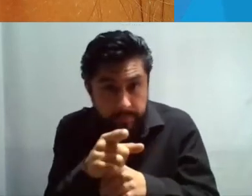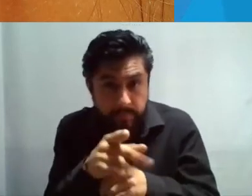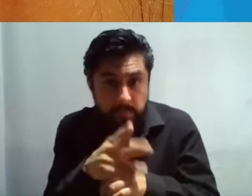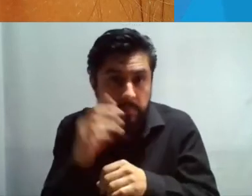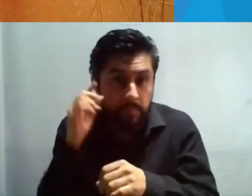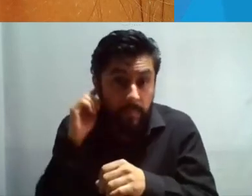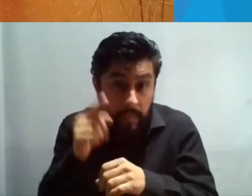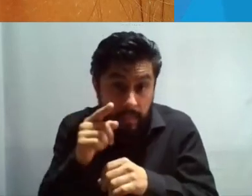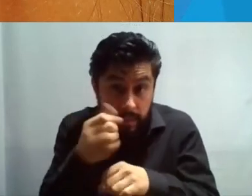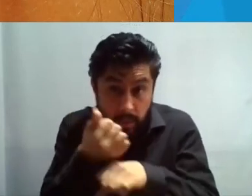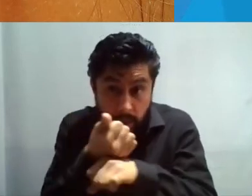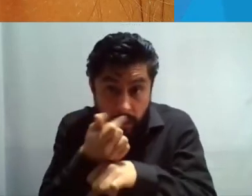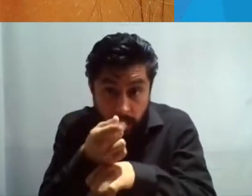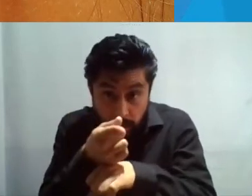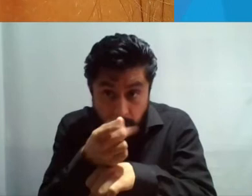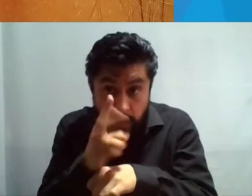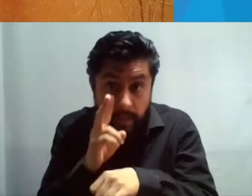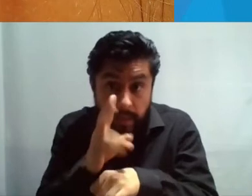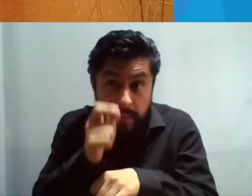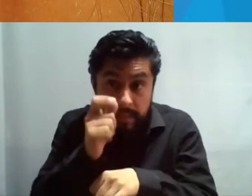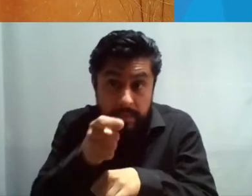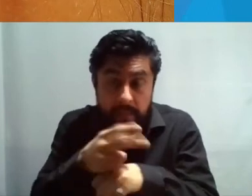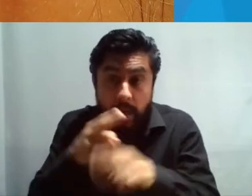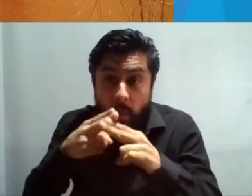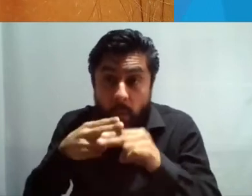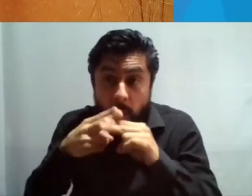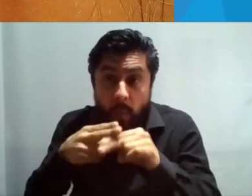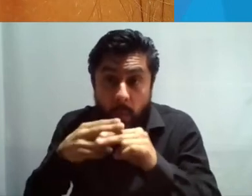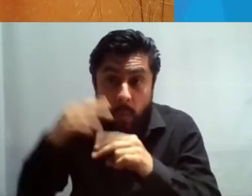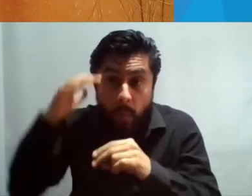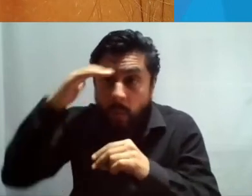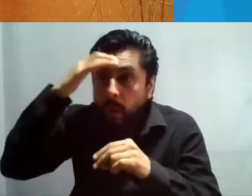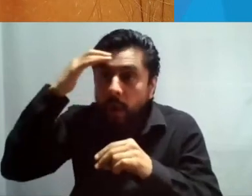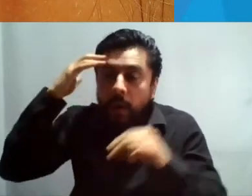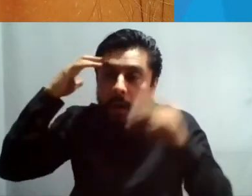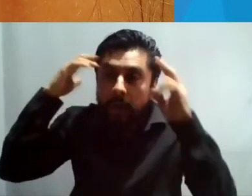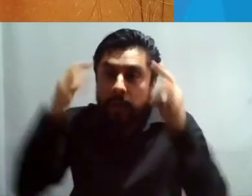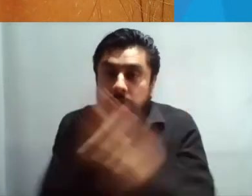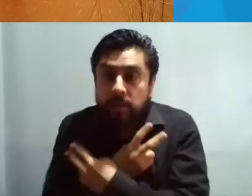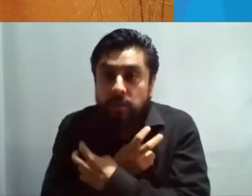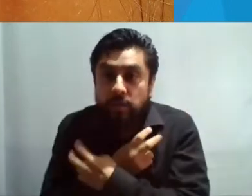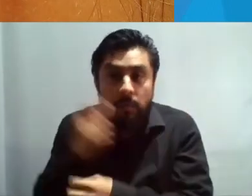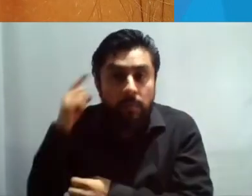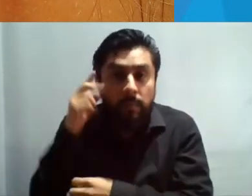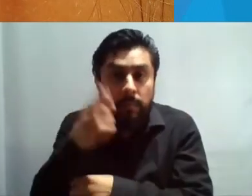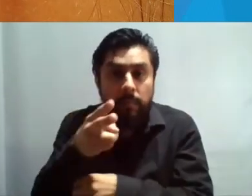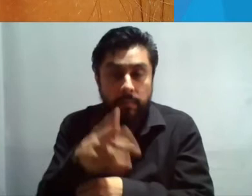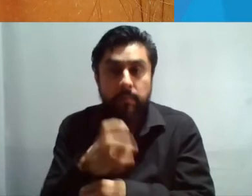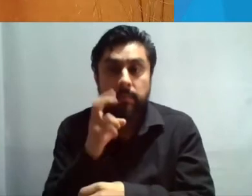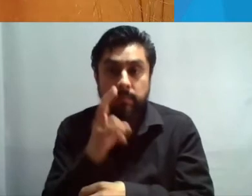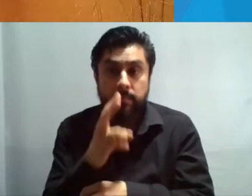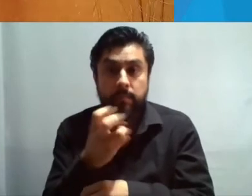cráneo. Es decir, dijimos, el oído se comunica hacia arriba con el cerebro. La base del cráneo es